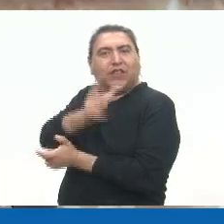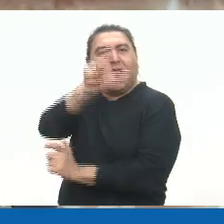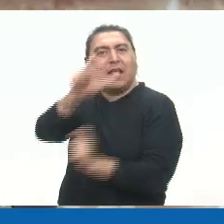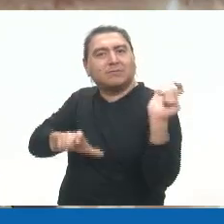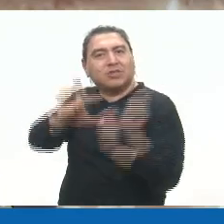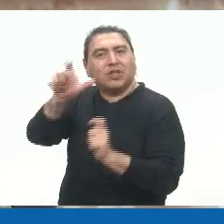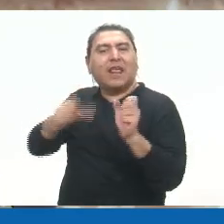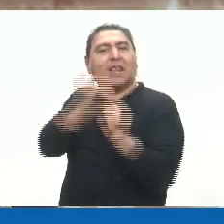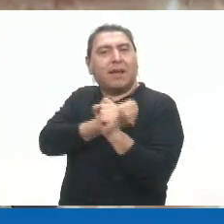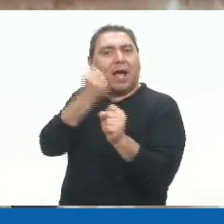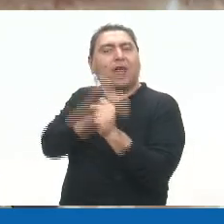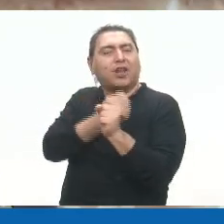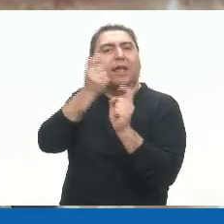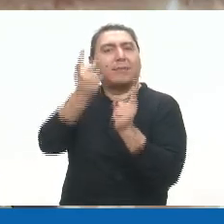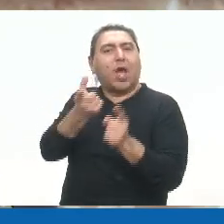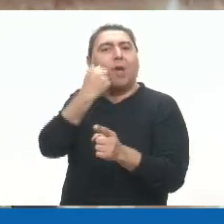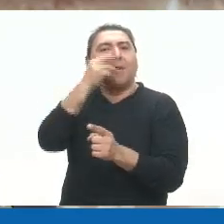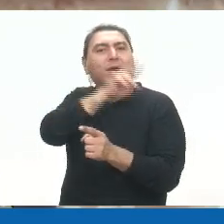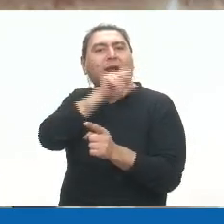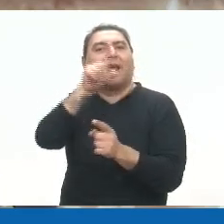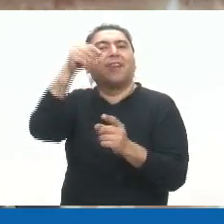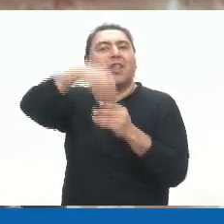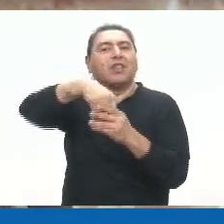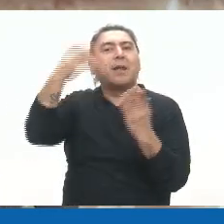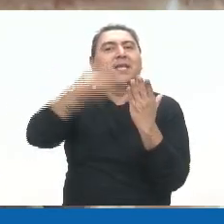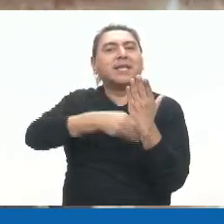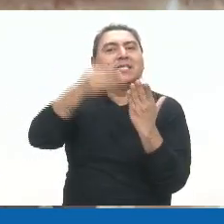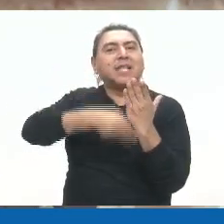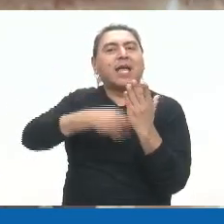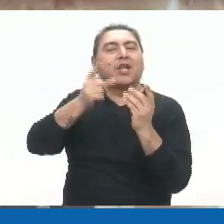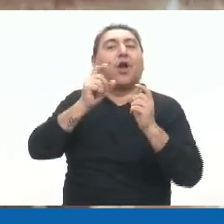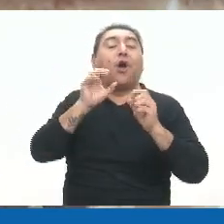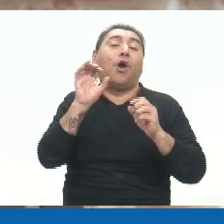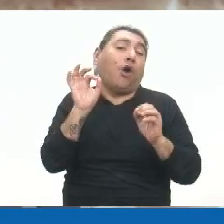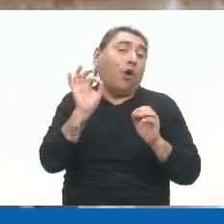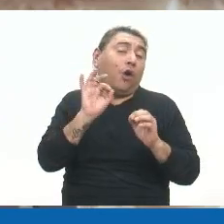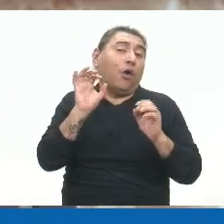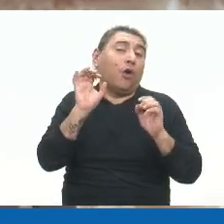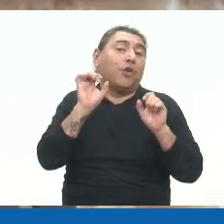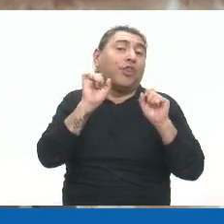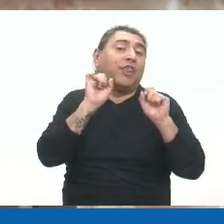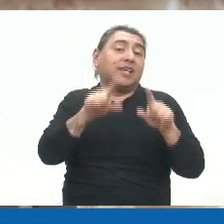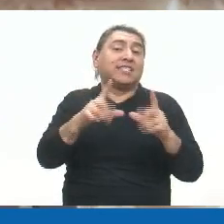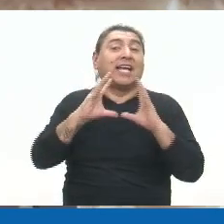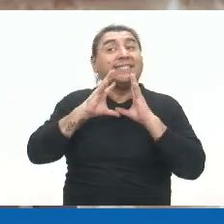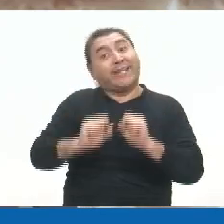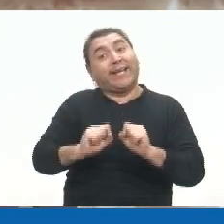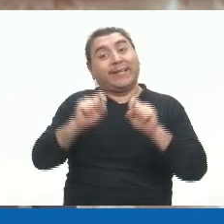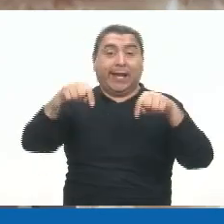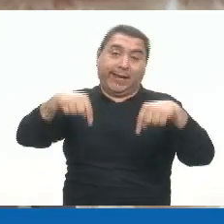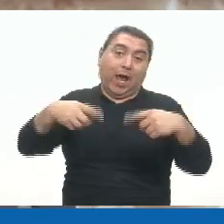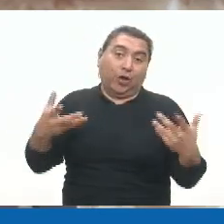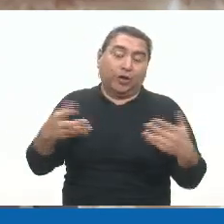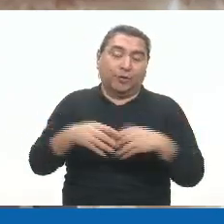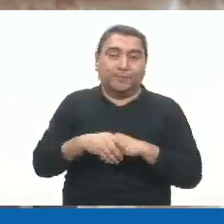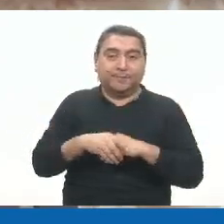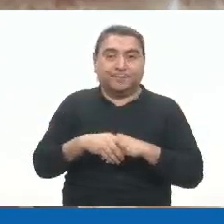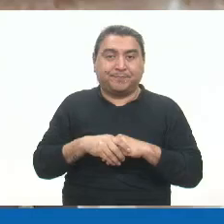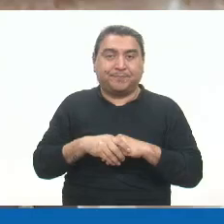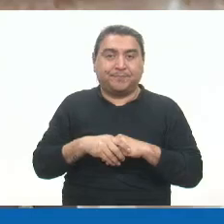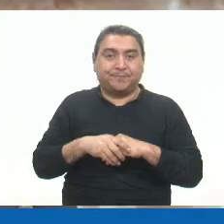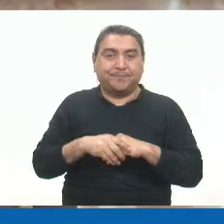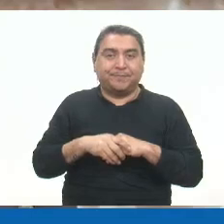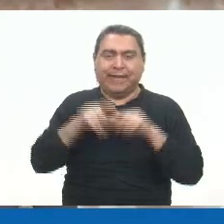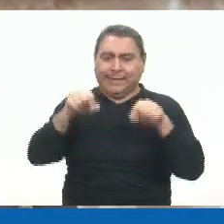personas trabajadores y trabajadoras del ministerio o en este caso de esta secretaría a ver